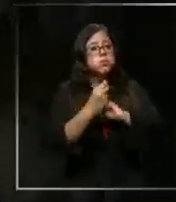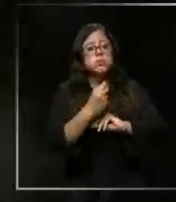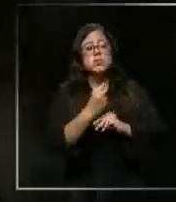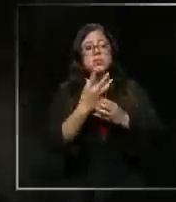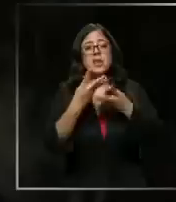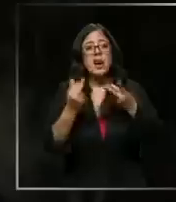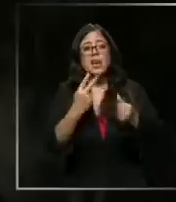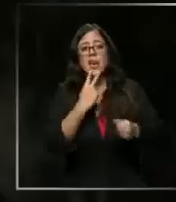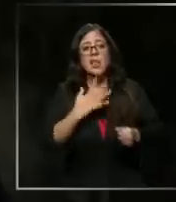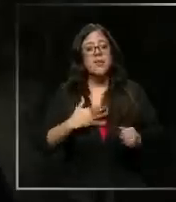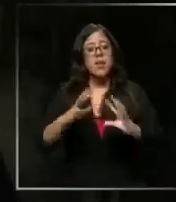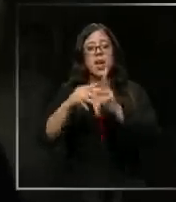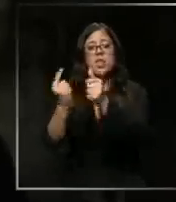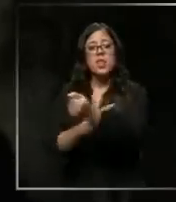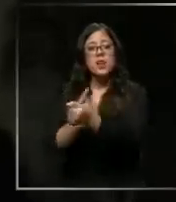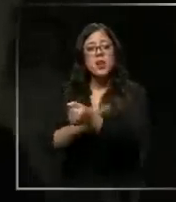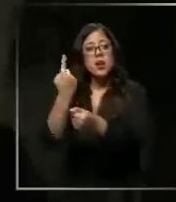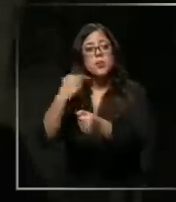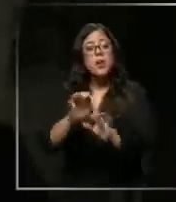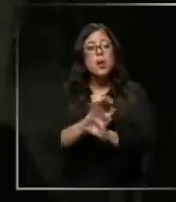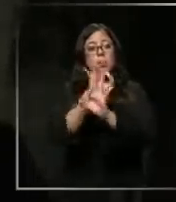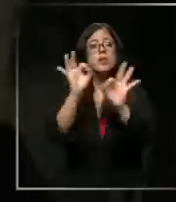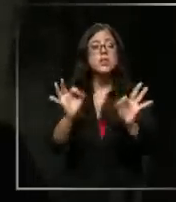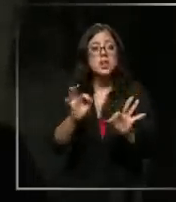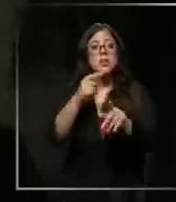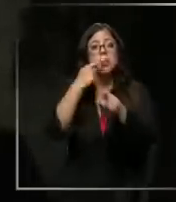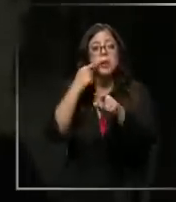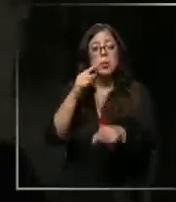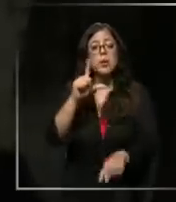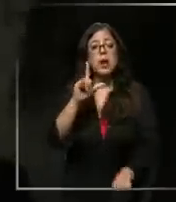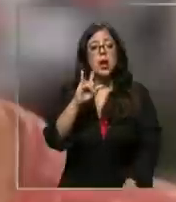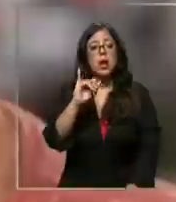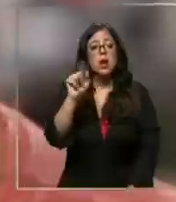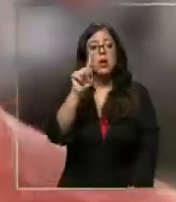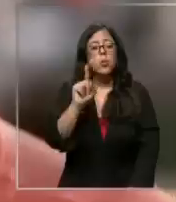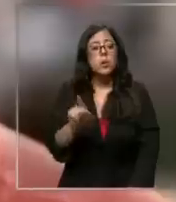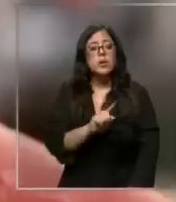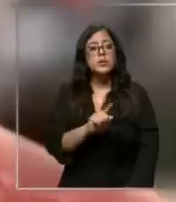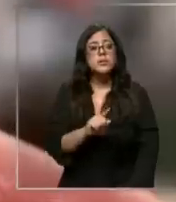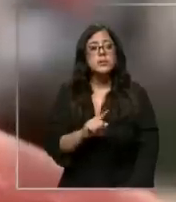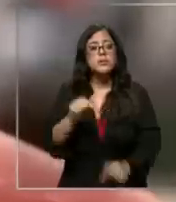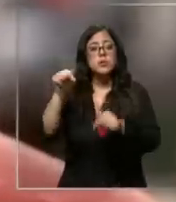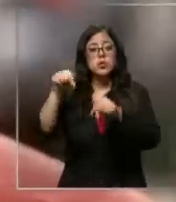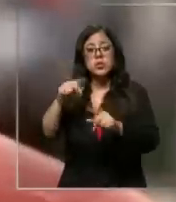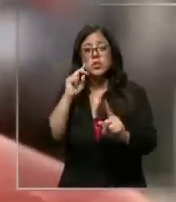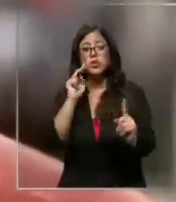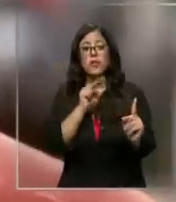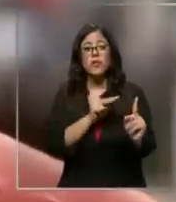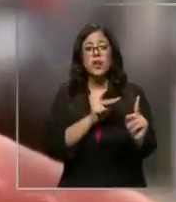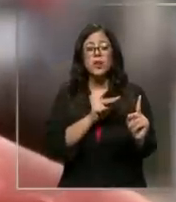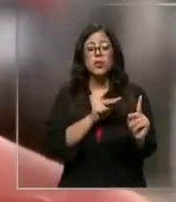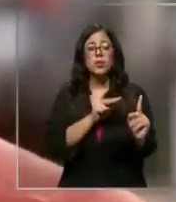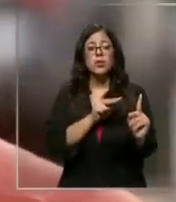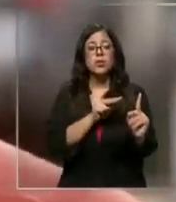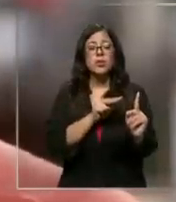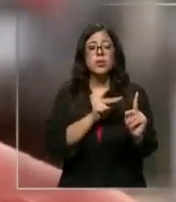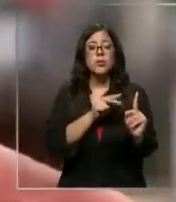de vida de toda la familia Pero especialmente de Luis hoy día lo veo